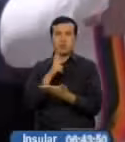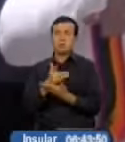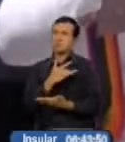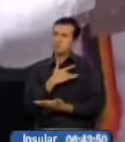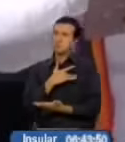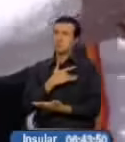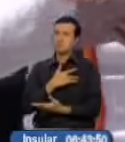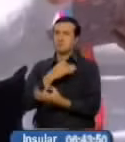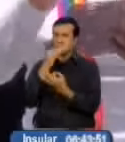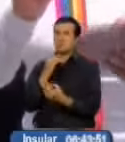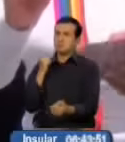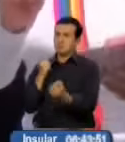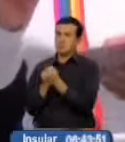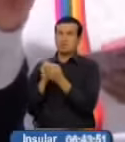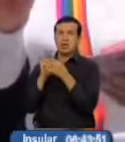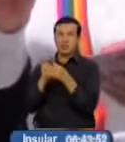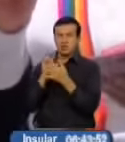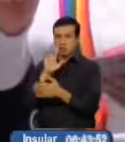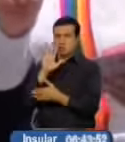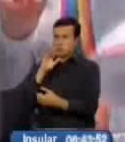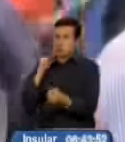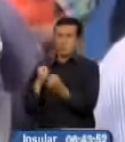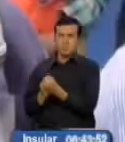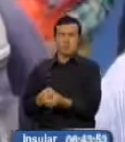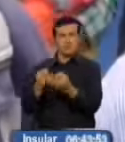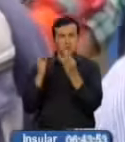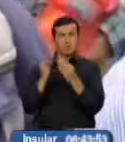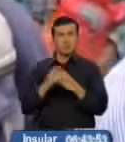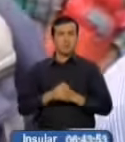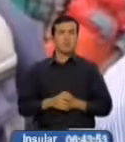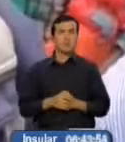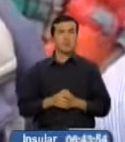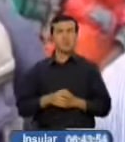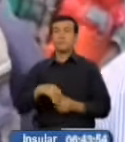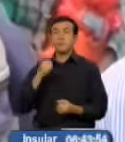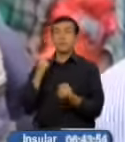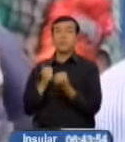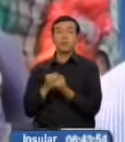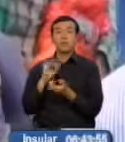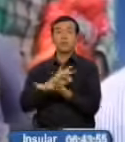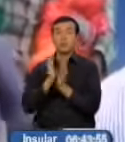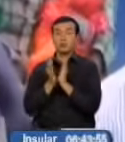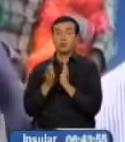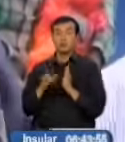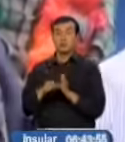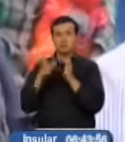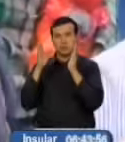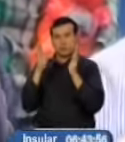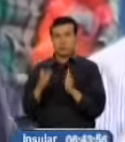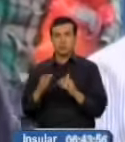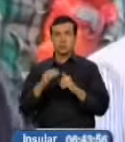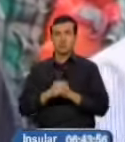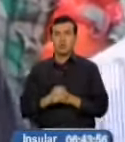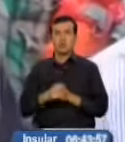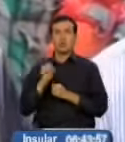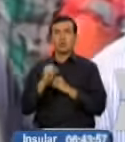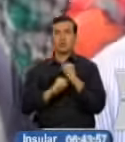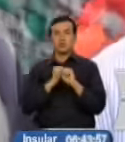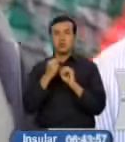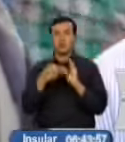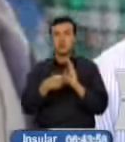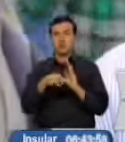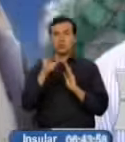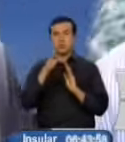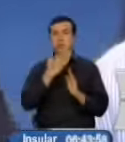para ratificar la alianza con el partido de gobierno. El apoyo a la revolución ciudadana desde el 2009